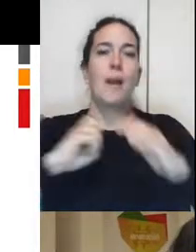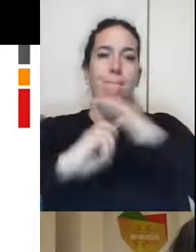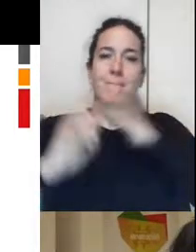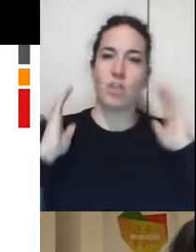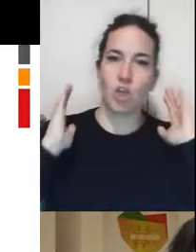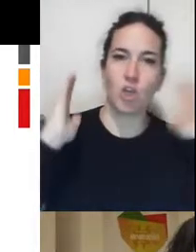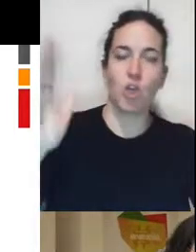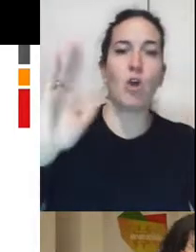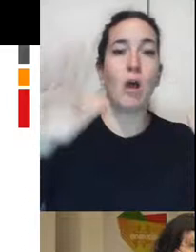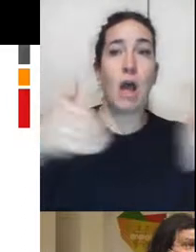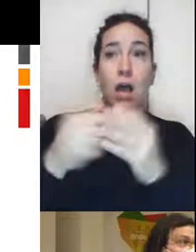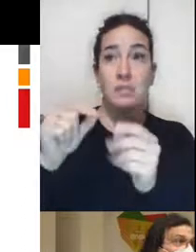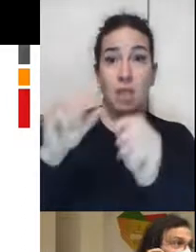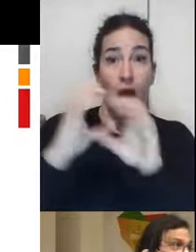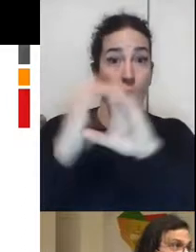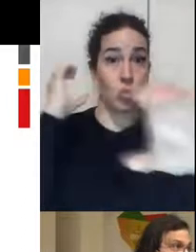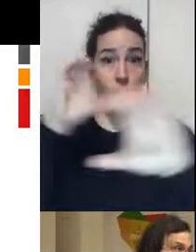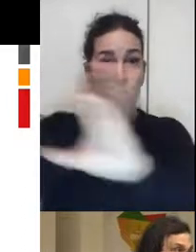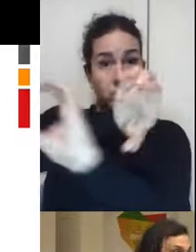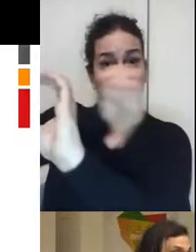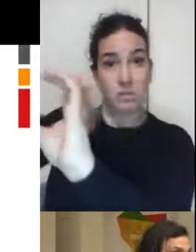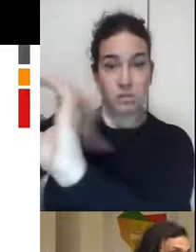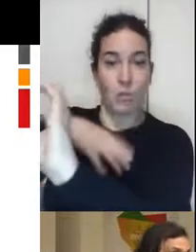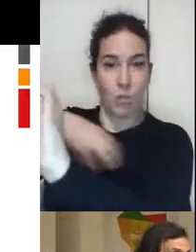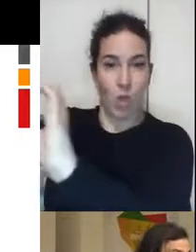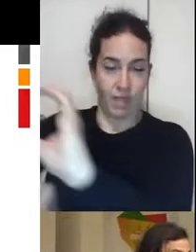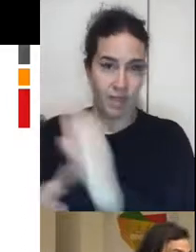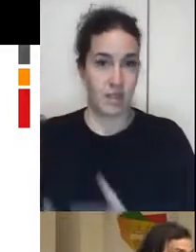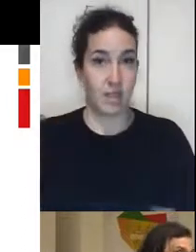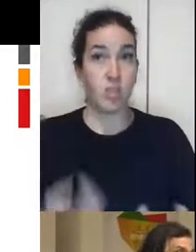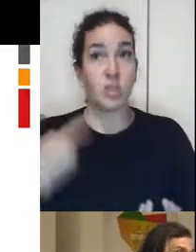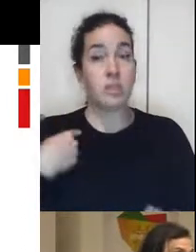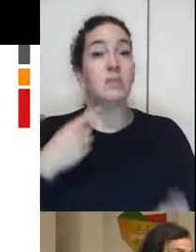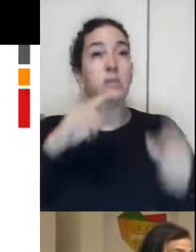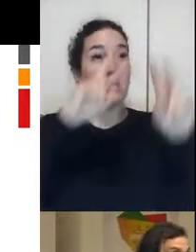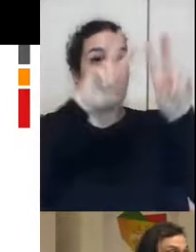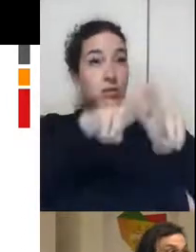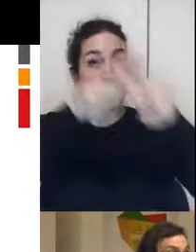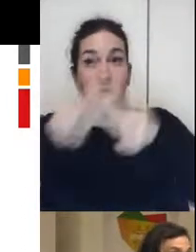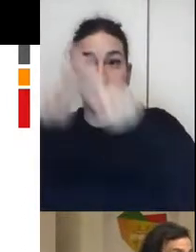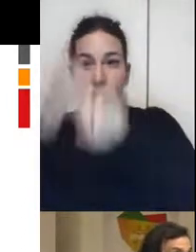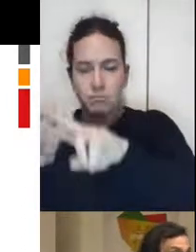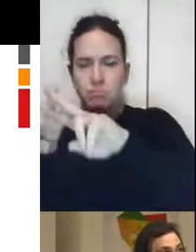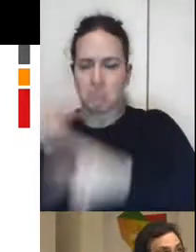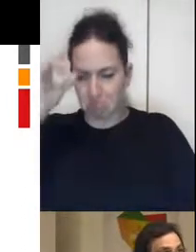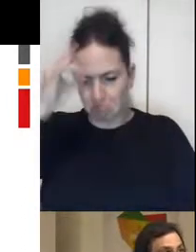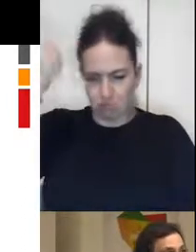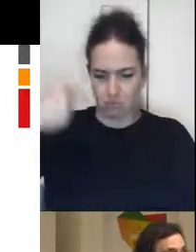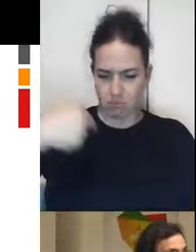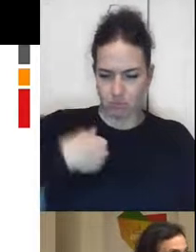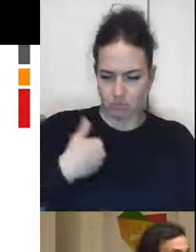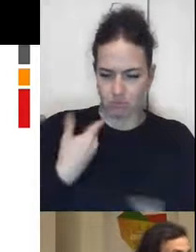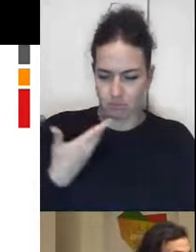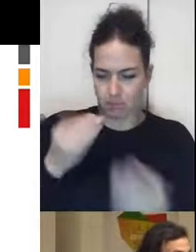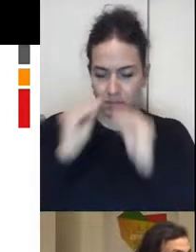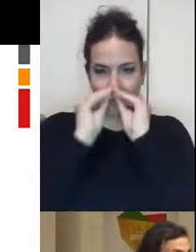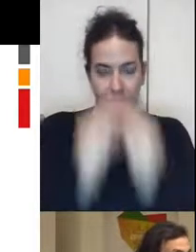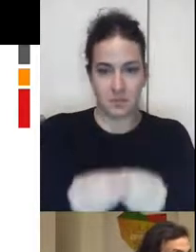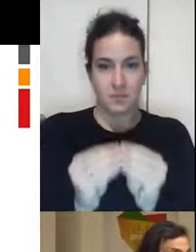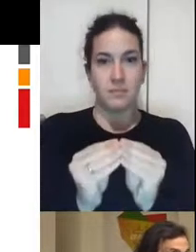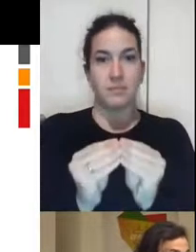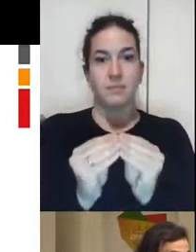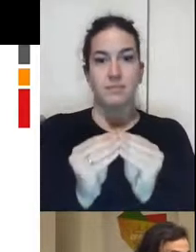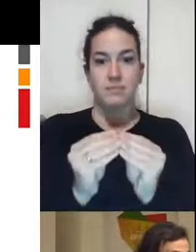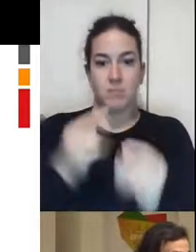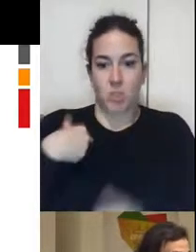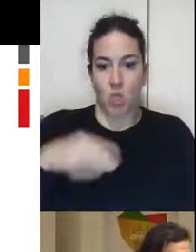al tamaño del autobús. Es decir, que conozcan los casos, que hagan su propia propuesta, extrayendo los motivos, incluso las tipografías de su cartel,